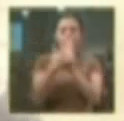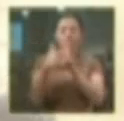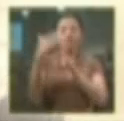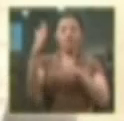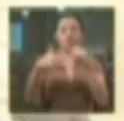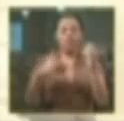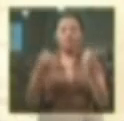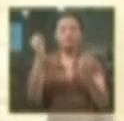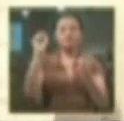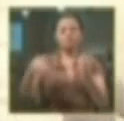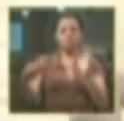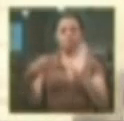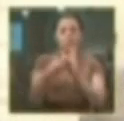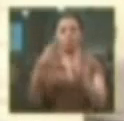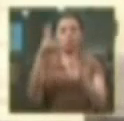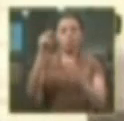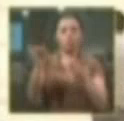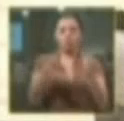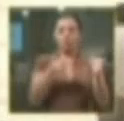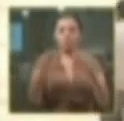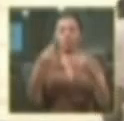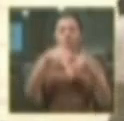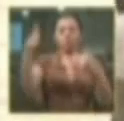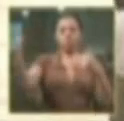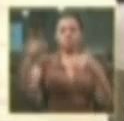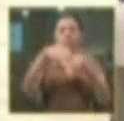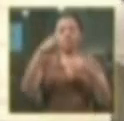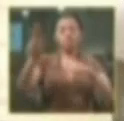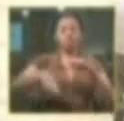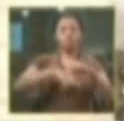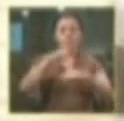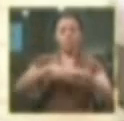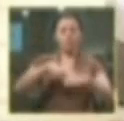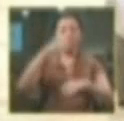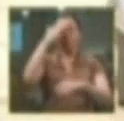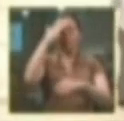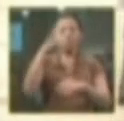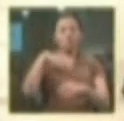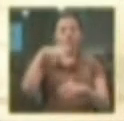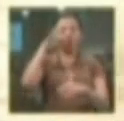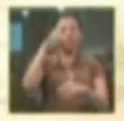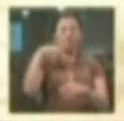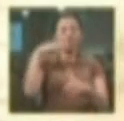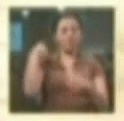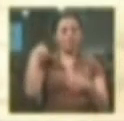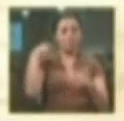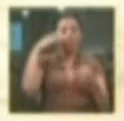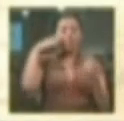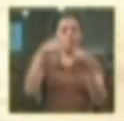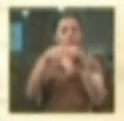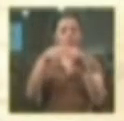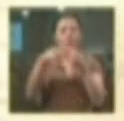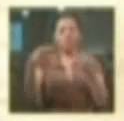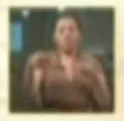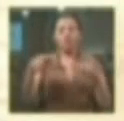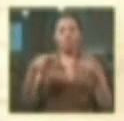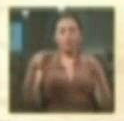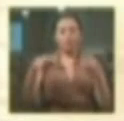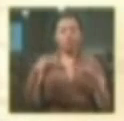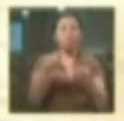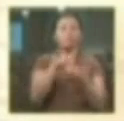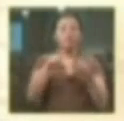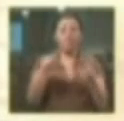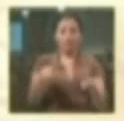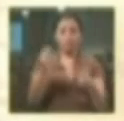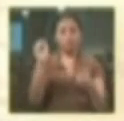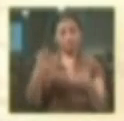incluso si se incorpora no corren los plazos normales, porque también tiene que ser objeto de debate si se va a incorporar o no, pero que incluso si